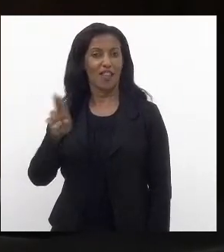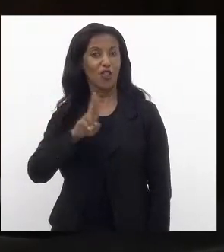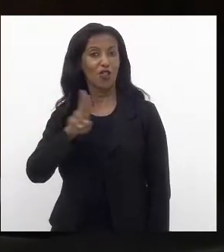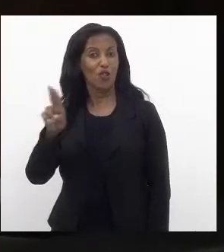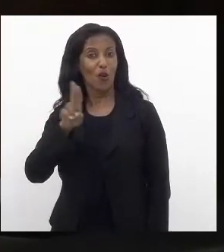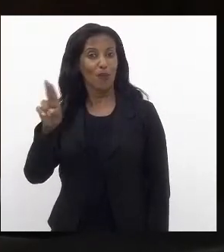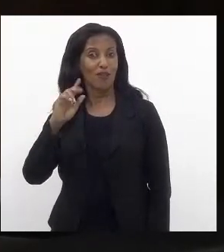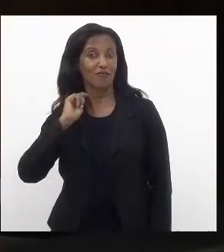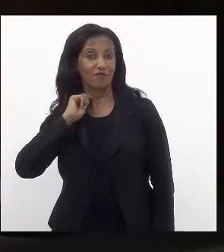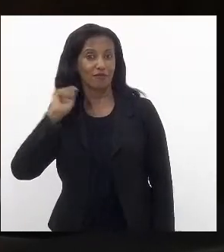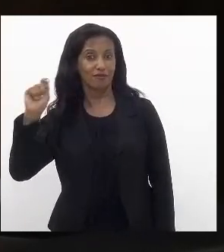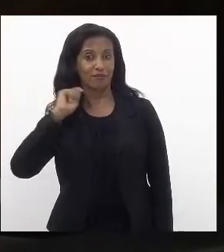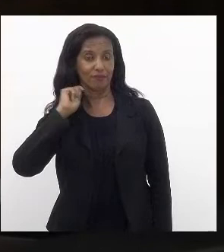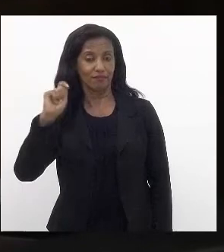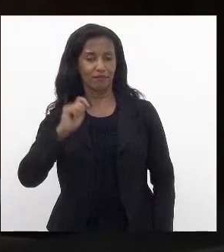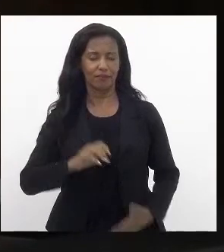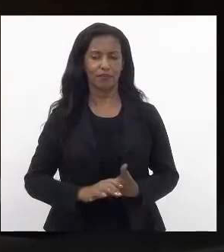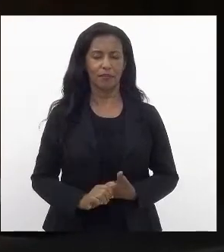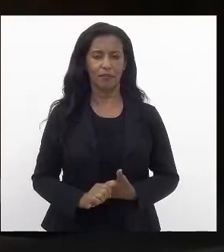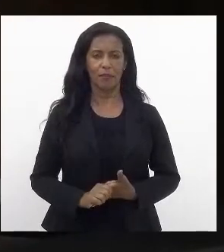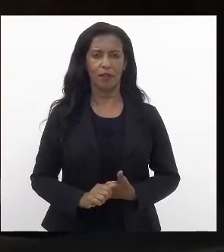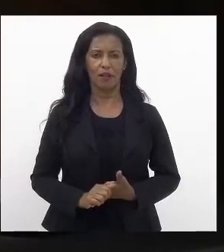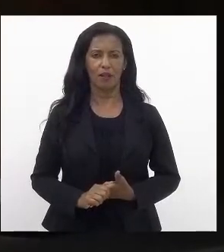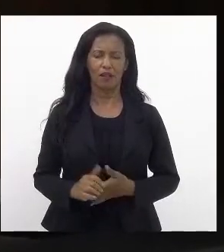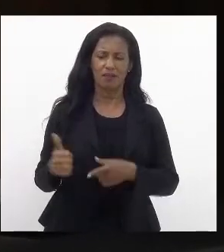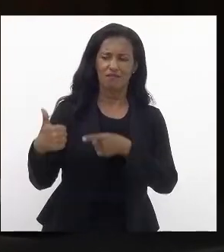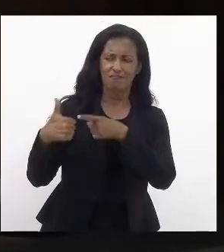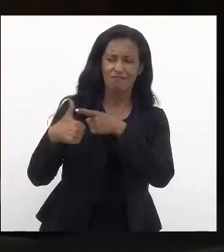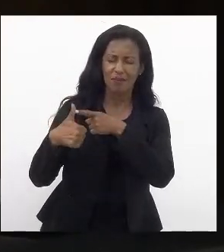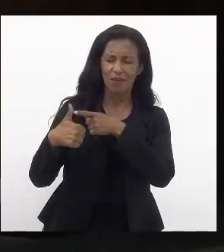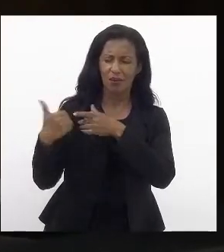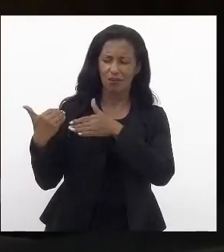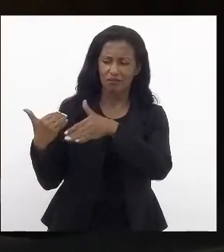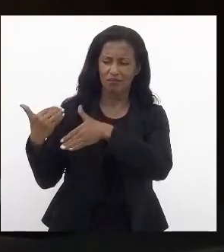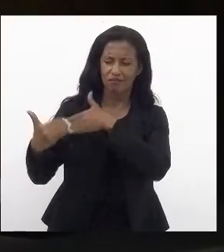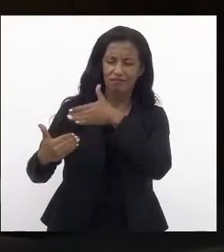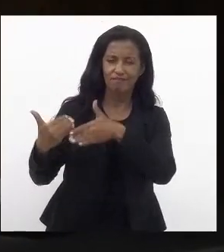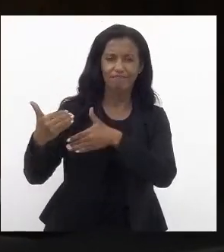Tiradentes es el primer paso